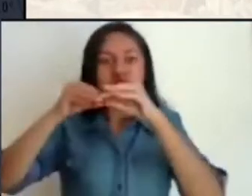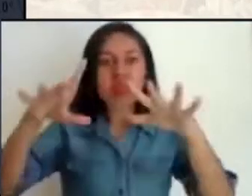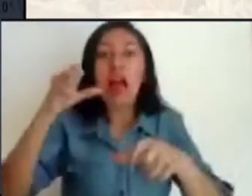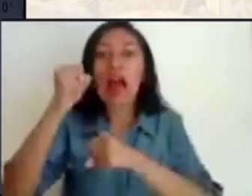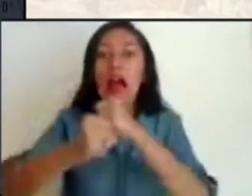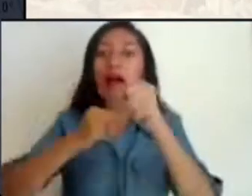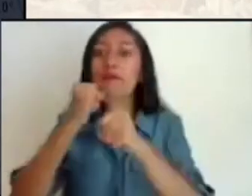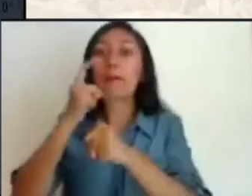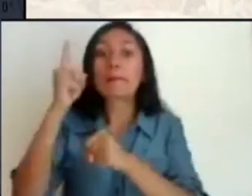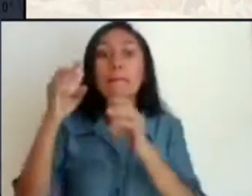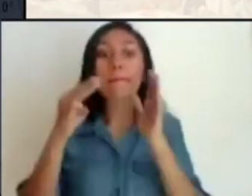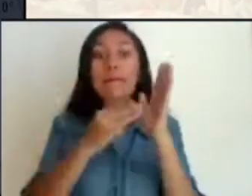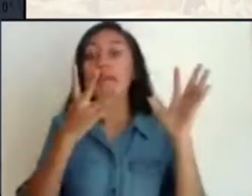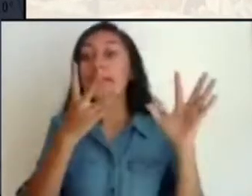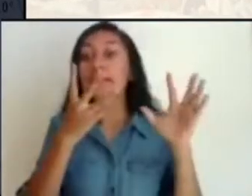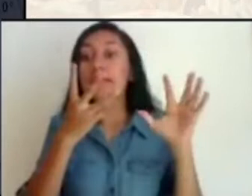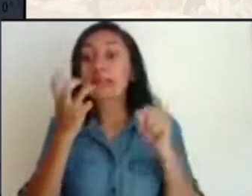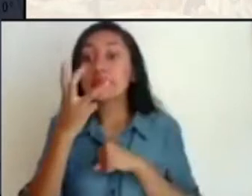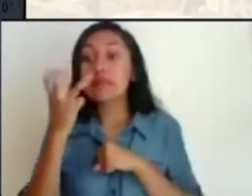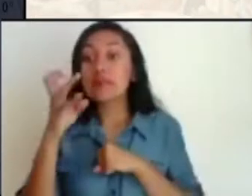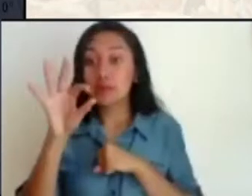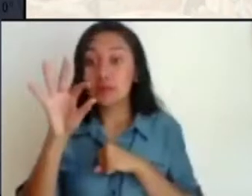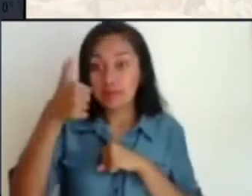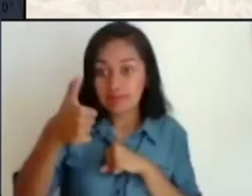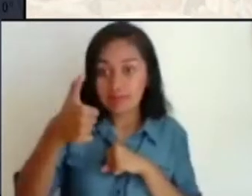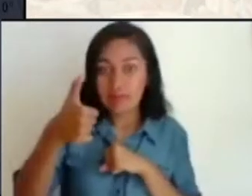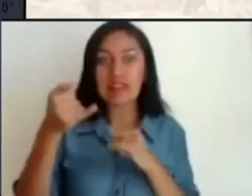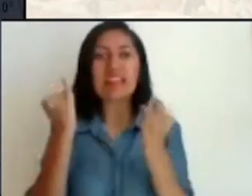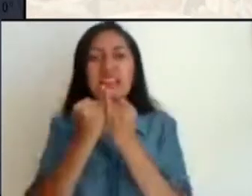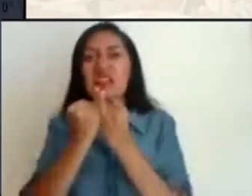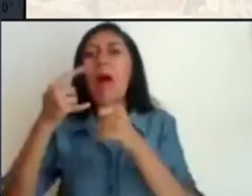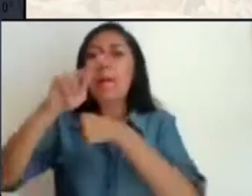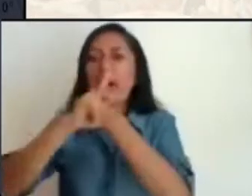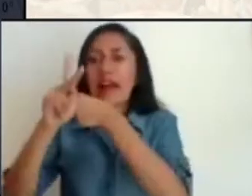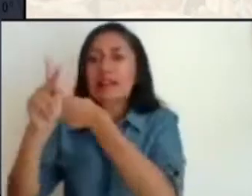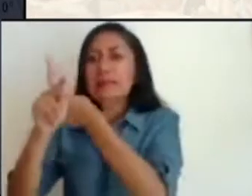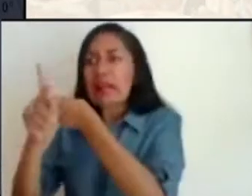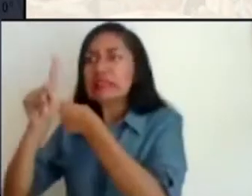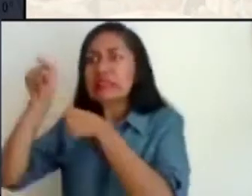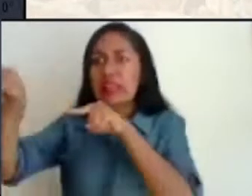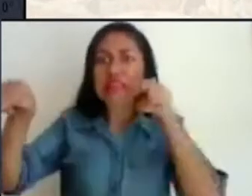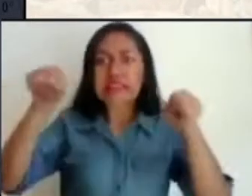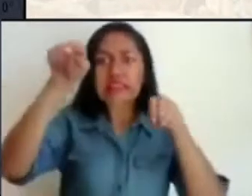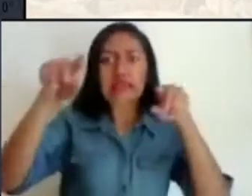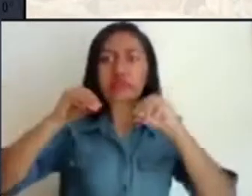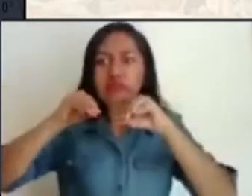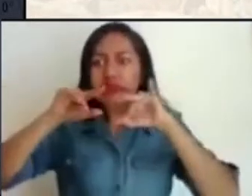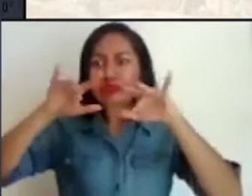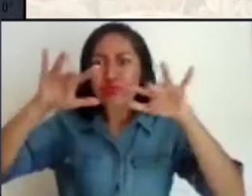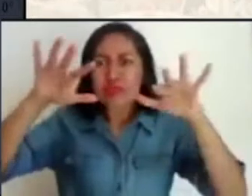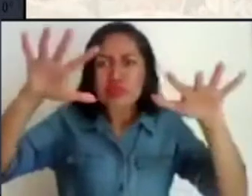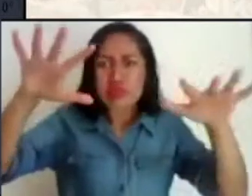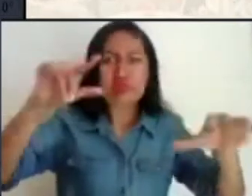1346, llega al Mar Negro en 47, a Constantinopla y Trebisonda a fines del 47 y de ahí a